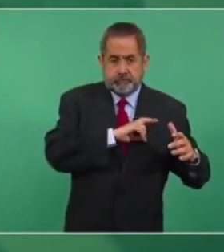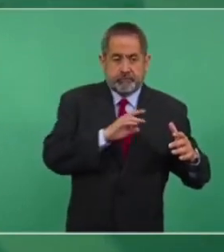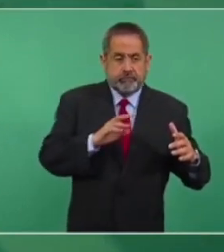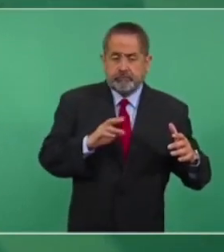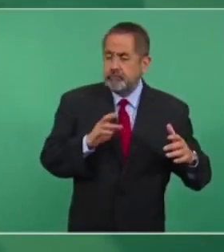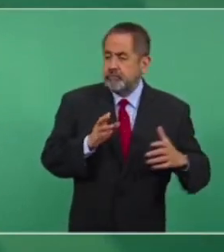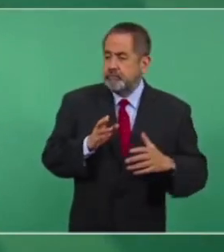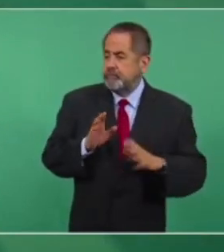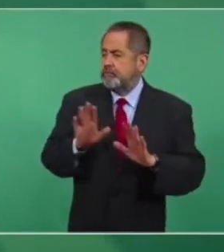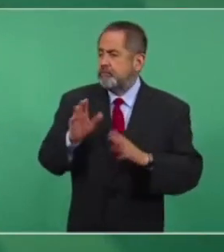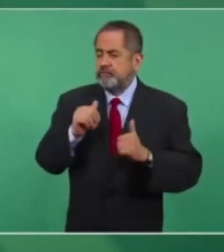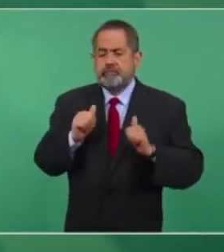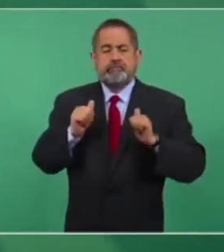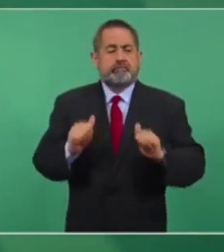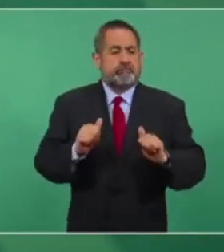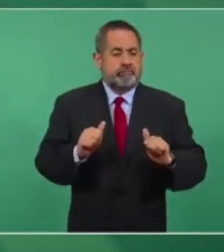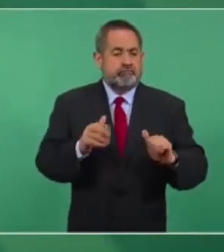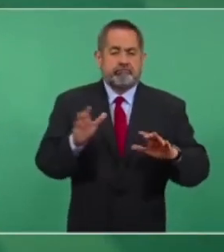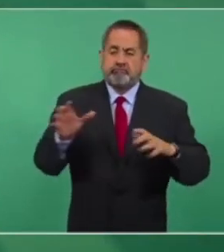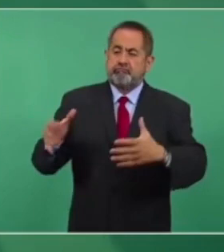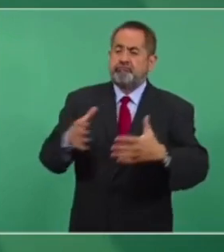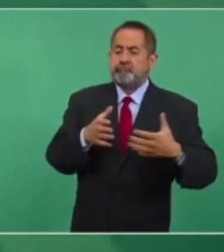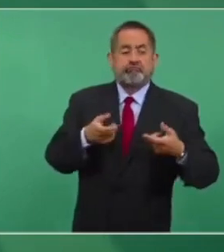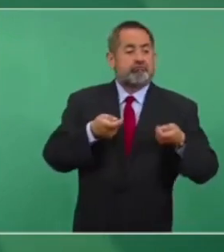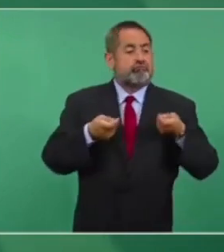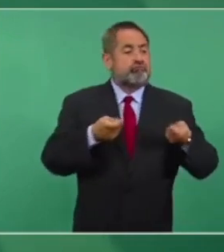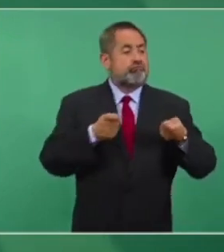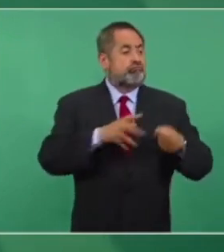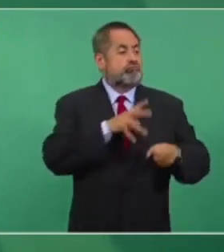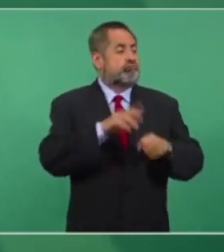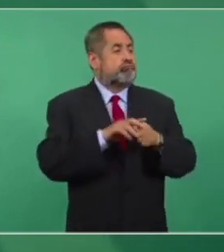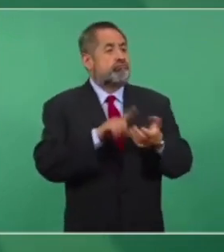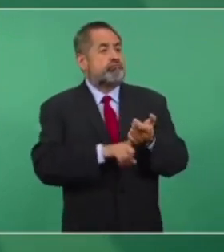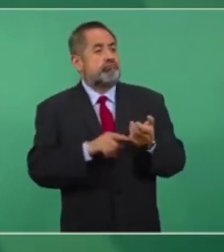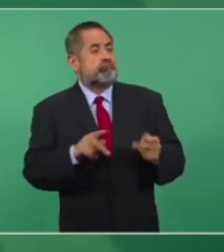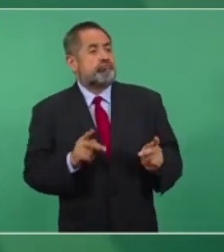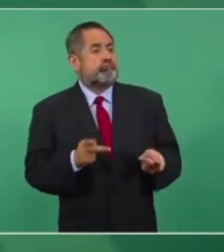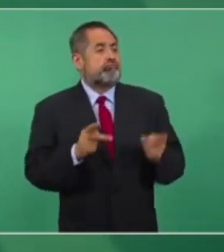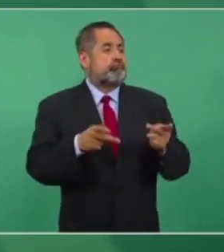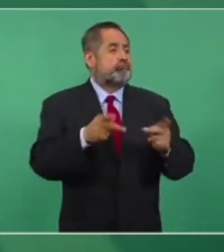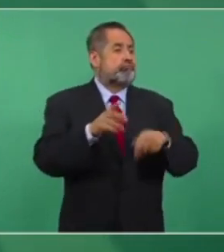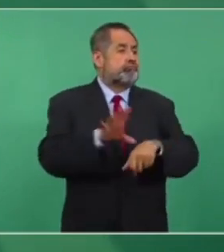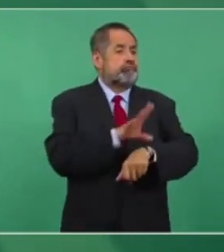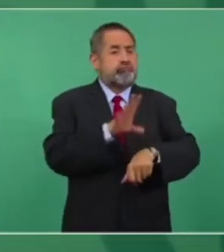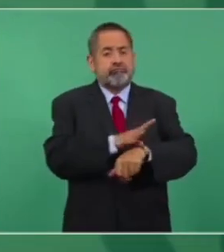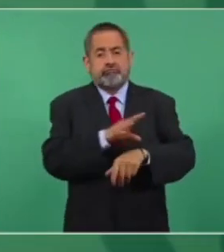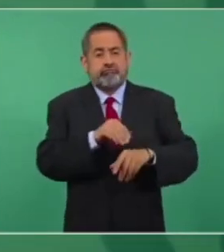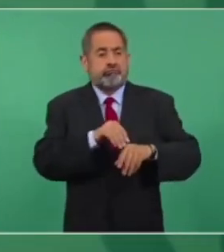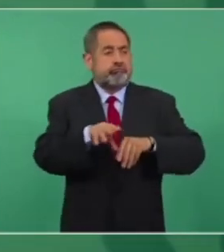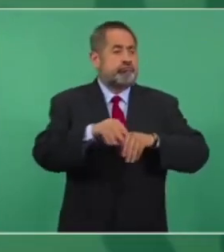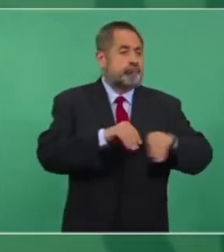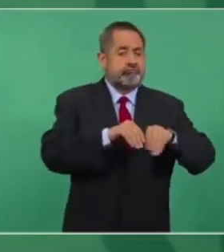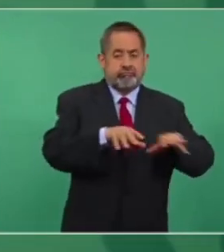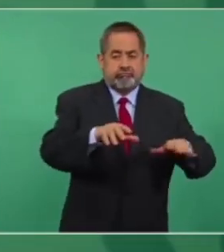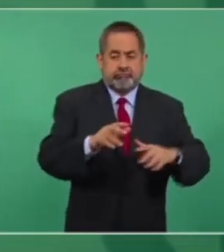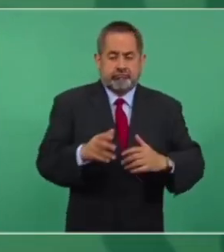tienen el monopolio prácticamente del mercado